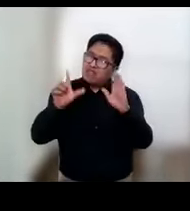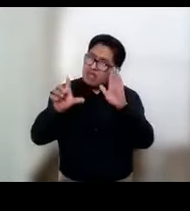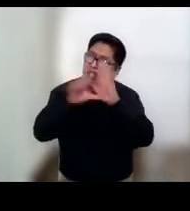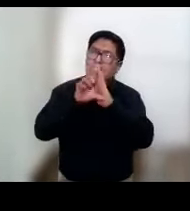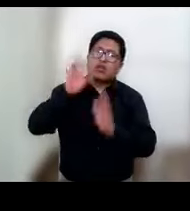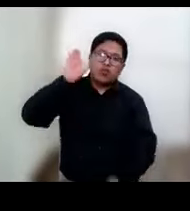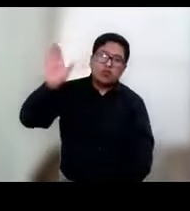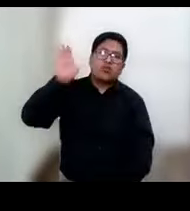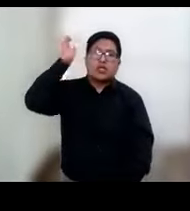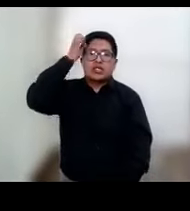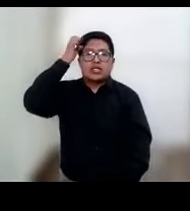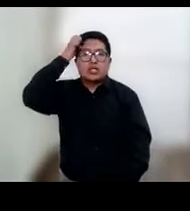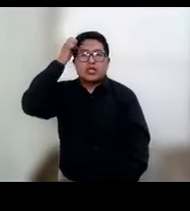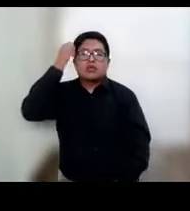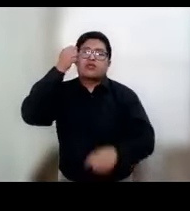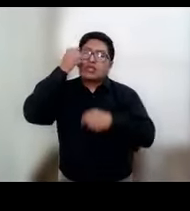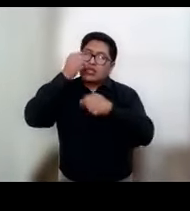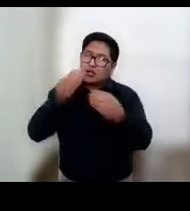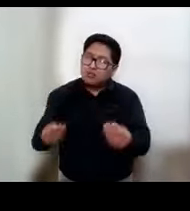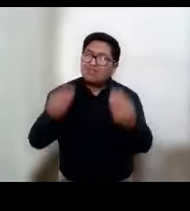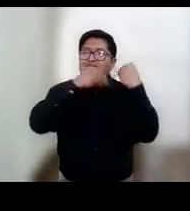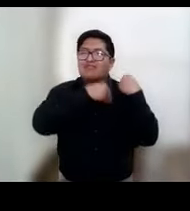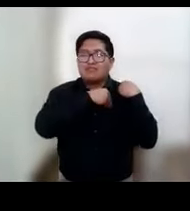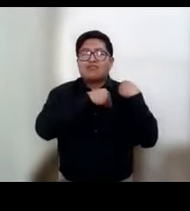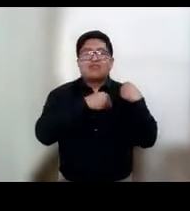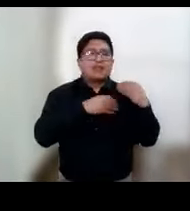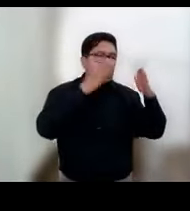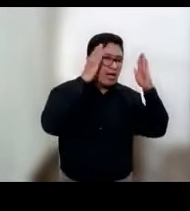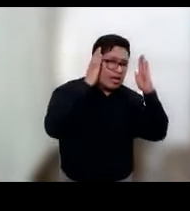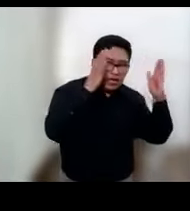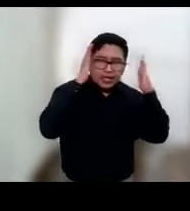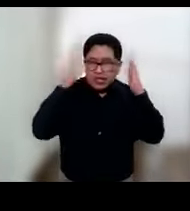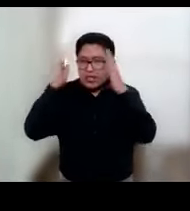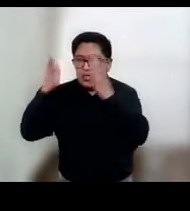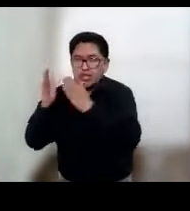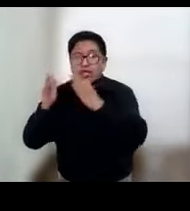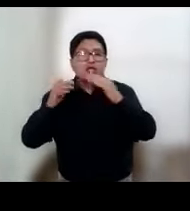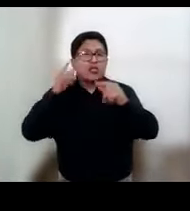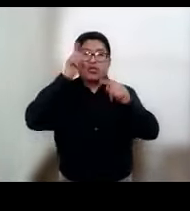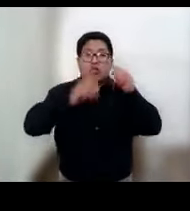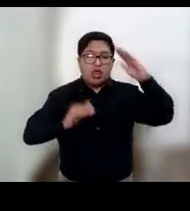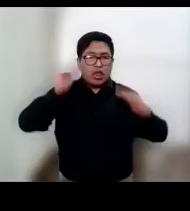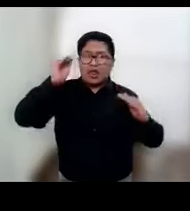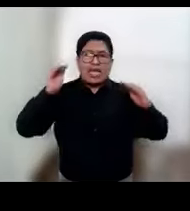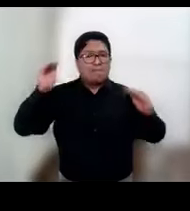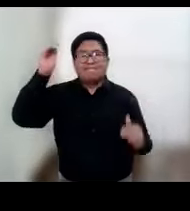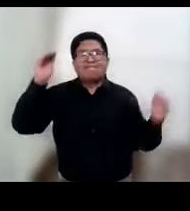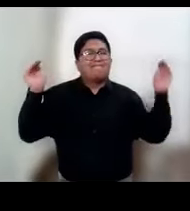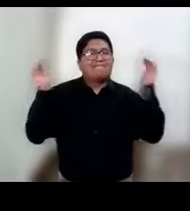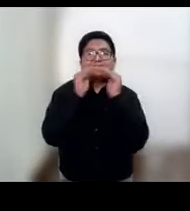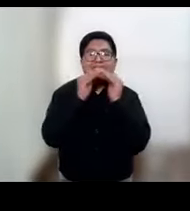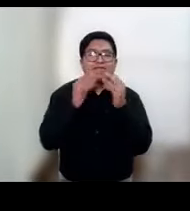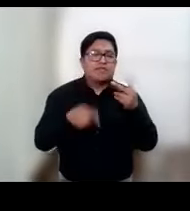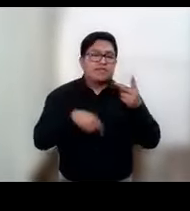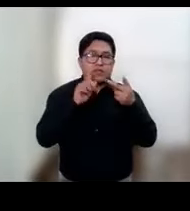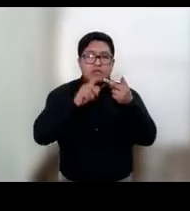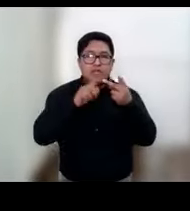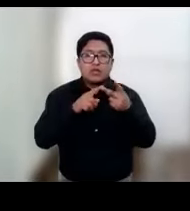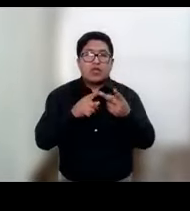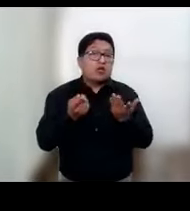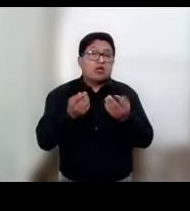presupuestaria de todo tipo para que se puedan cerrar las brechas de desigualdad y hay que asumir también con obviedad que esto no es